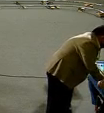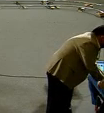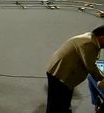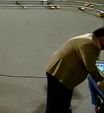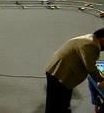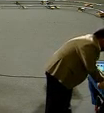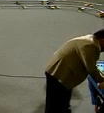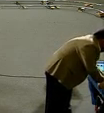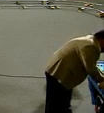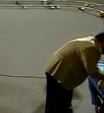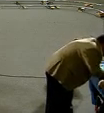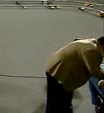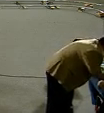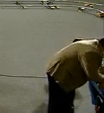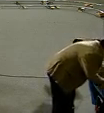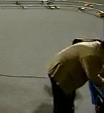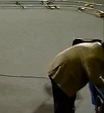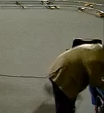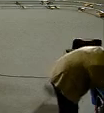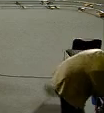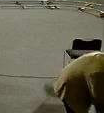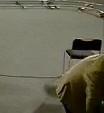¿Qué tal?